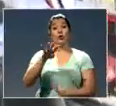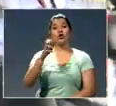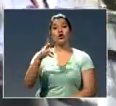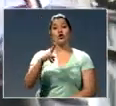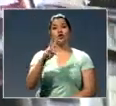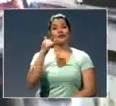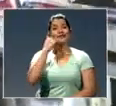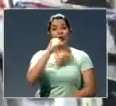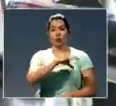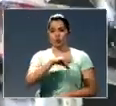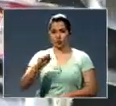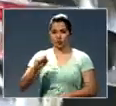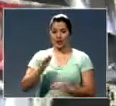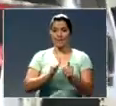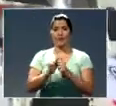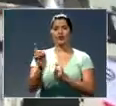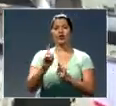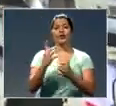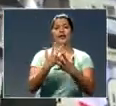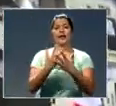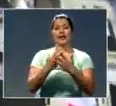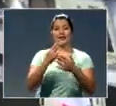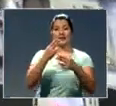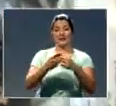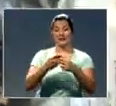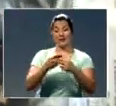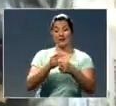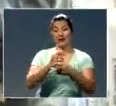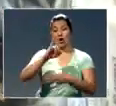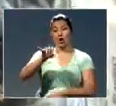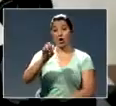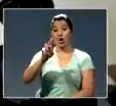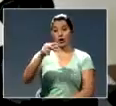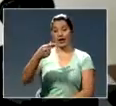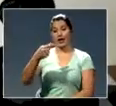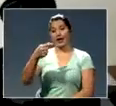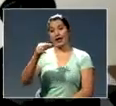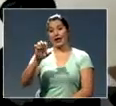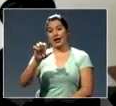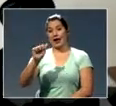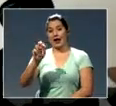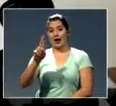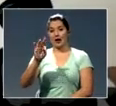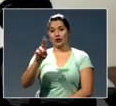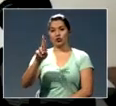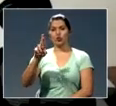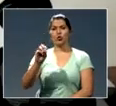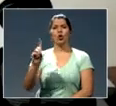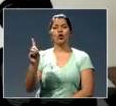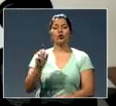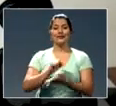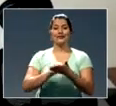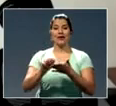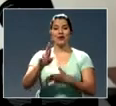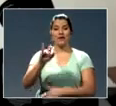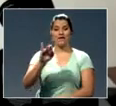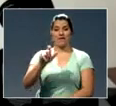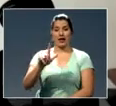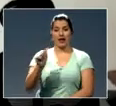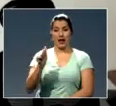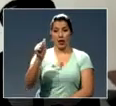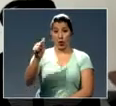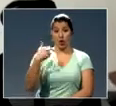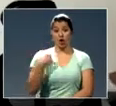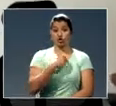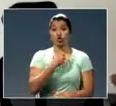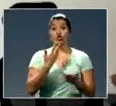la mayoría de ellos en la cárcel Jorge Arturo Montero en San Rafael de Alajuela. Nosotros hemos venido manejando toda una operación